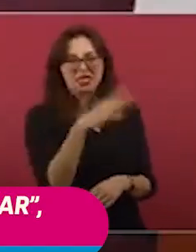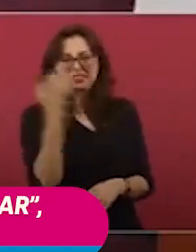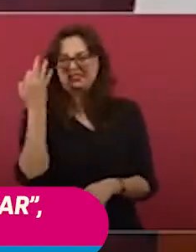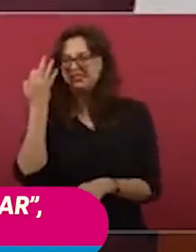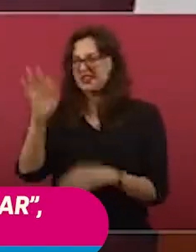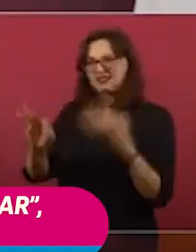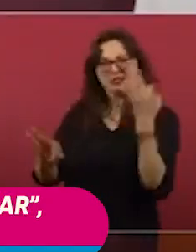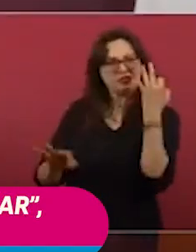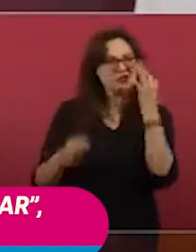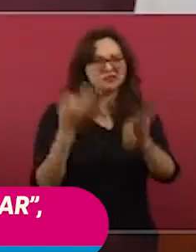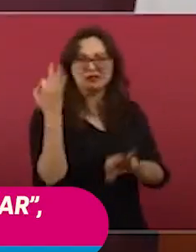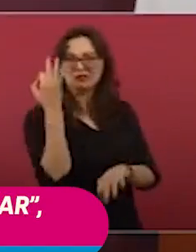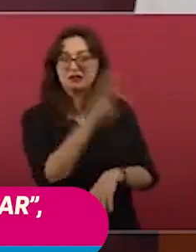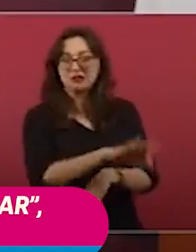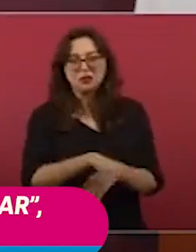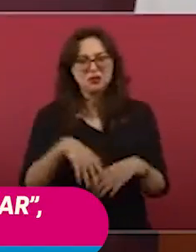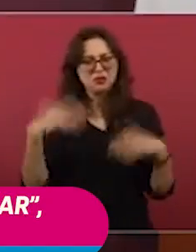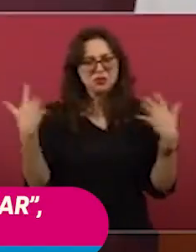o